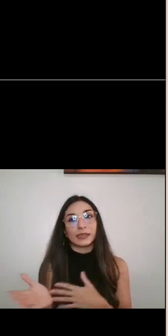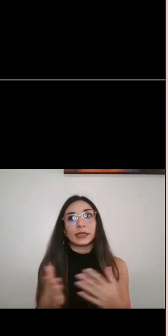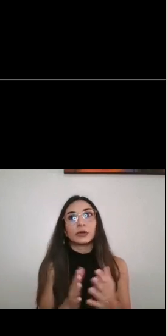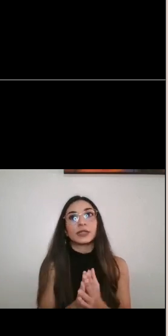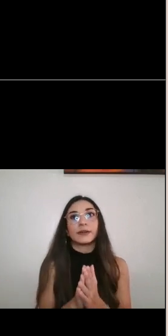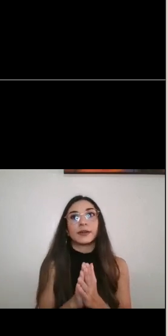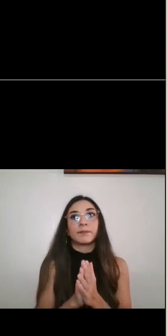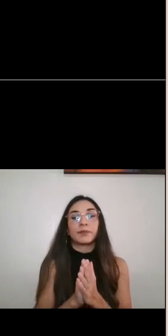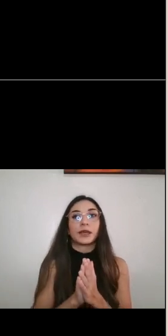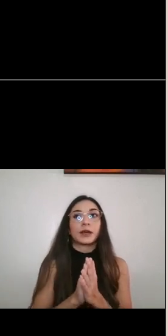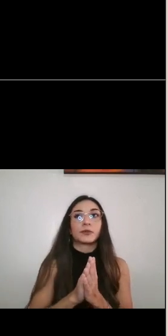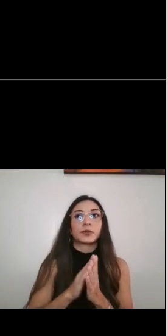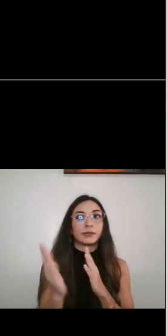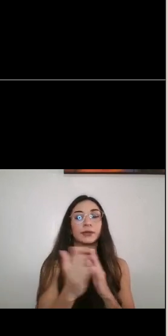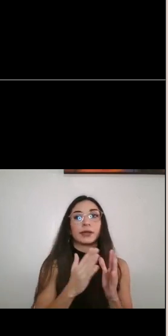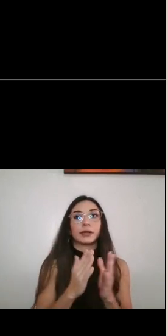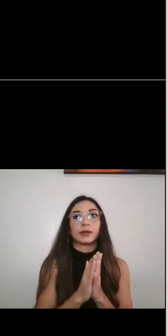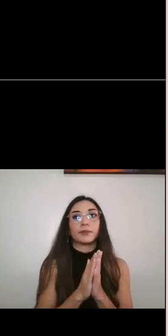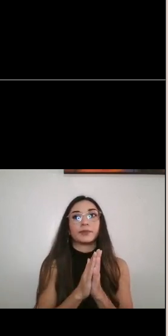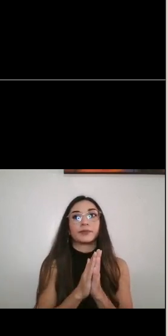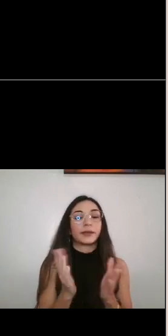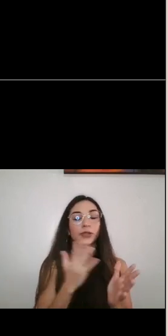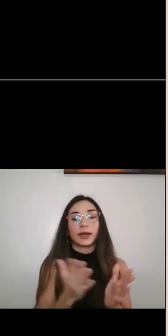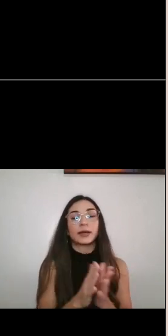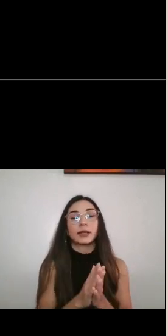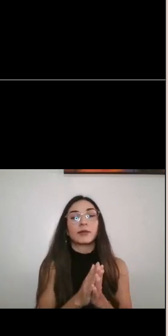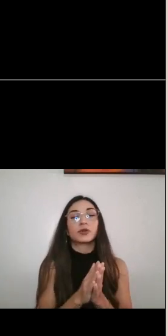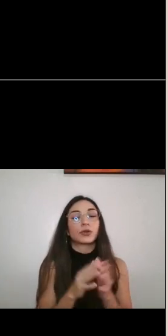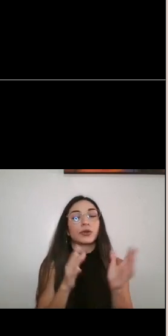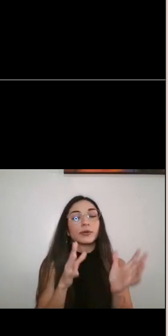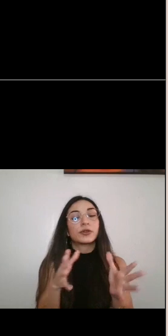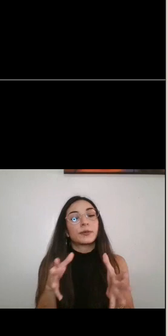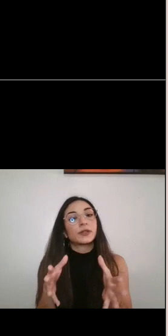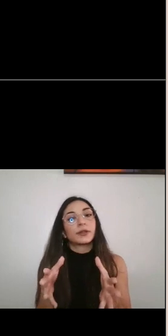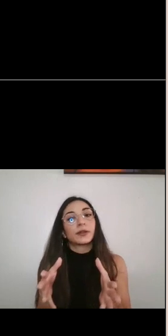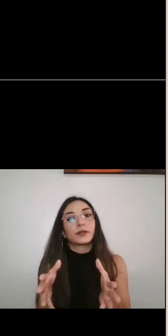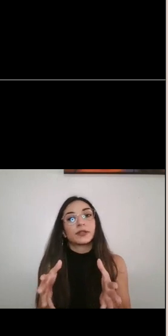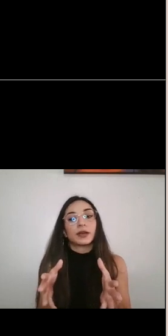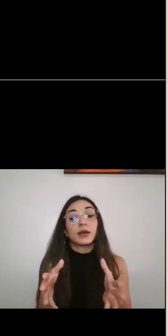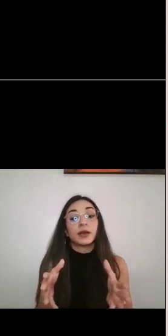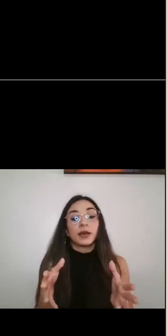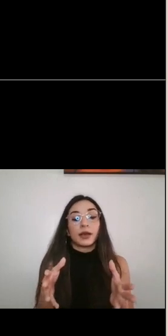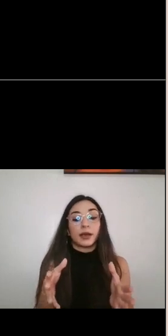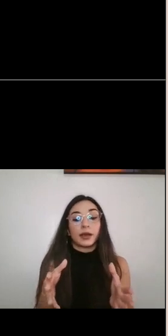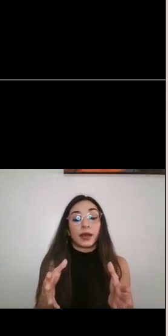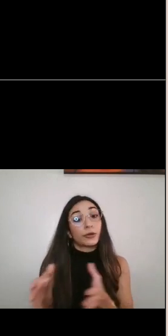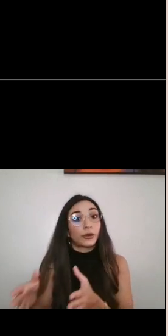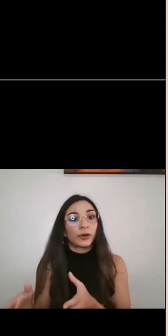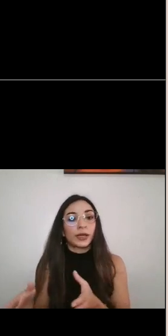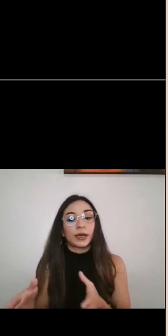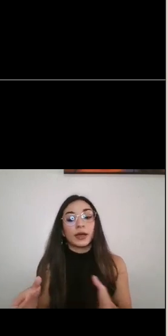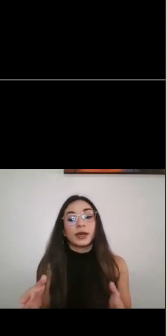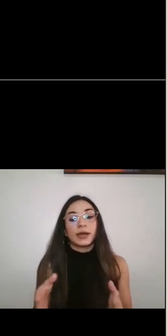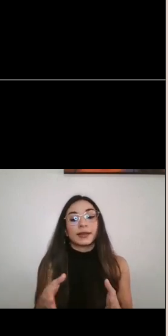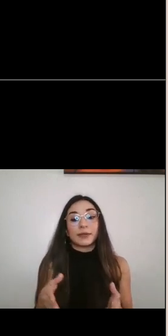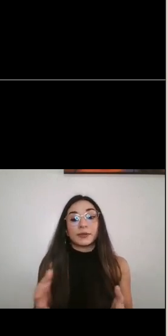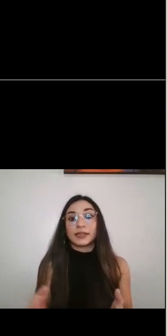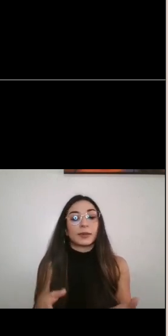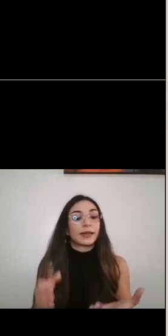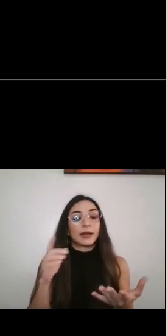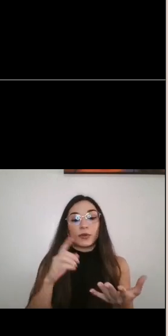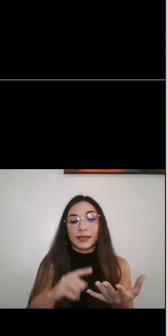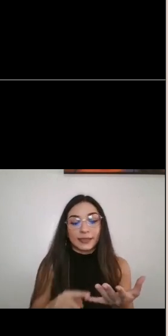características. Inclusive, digamos, entre mis colegas, digamos, cuando damos una impresión diagnóstica audiológica, tenemos